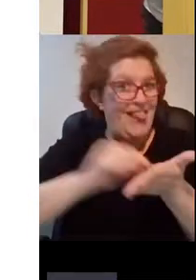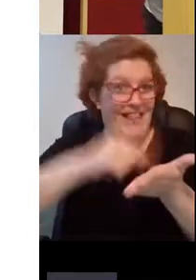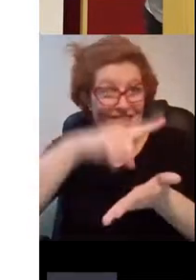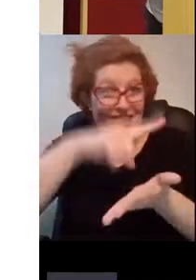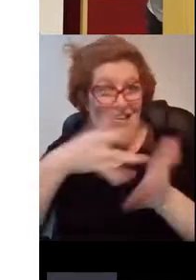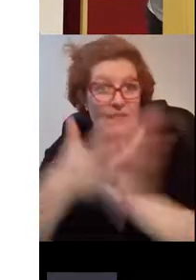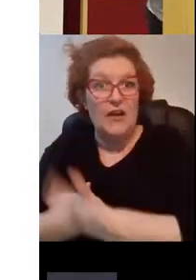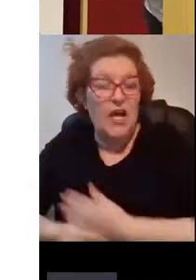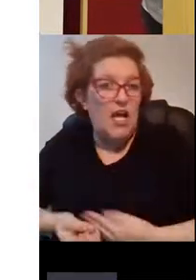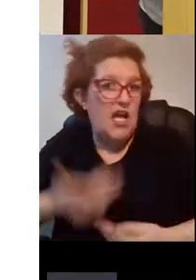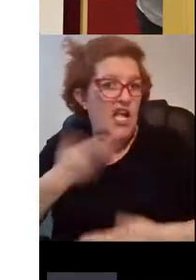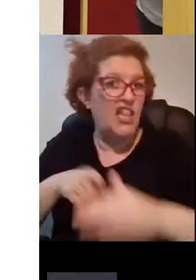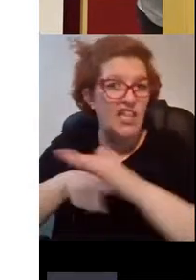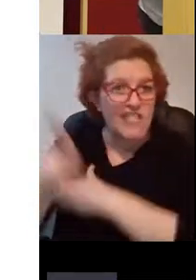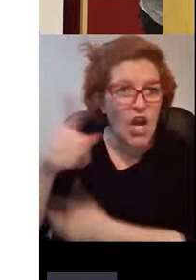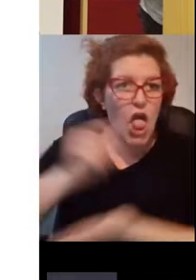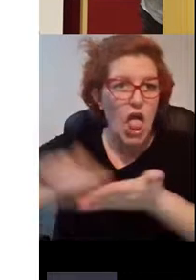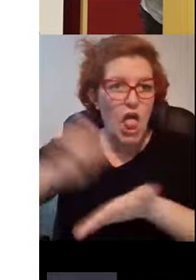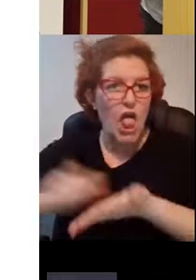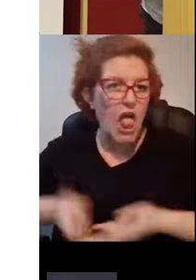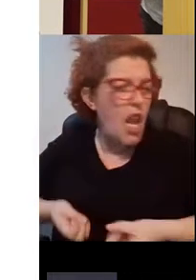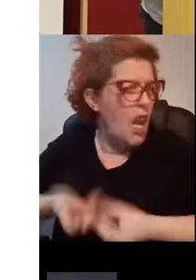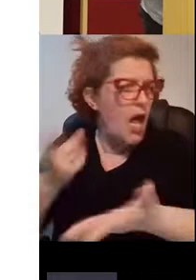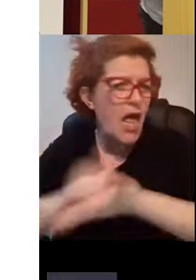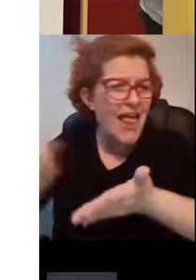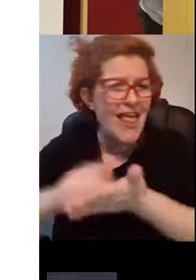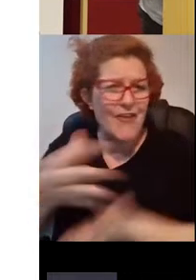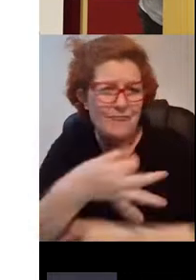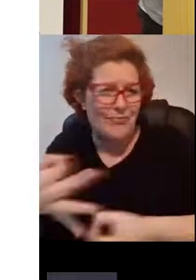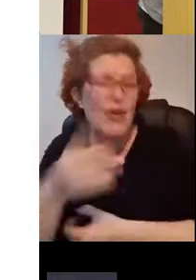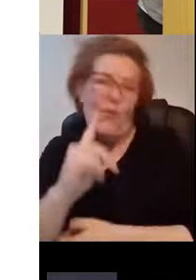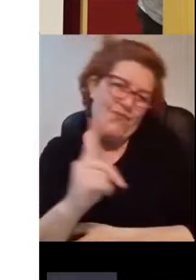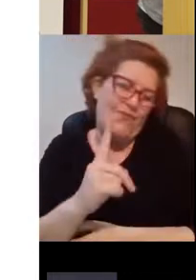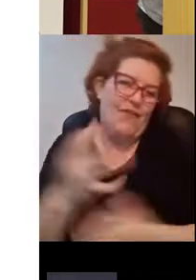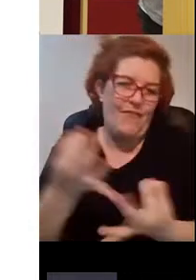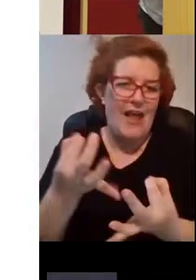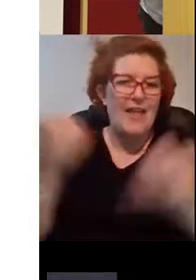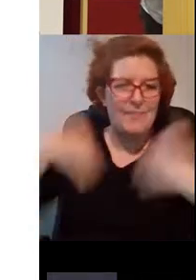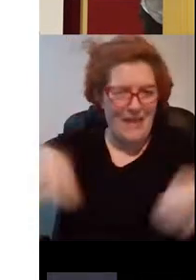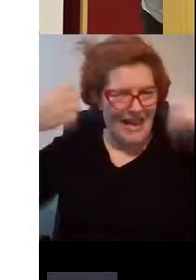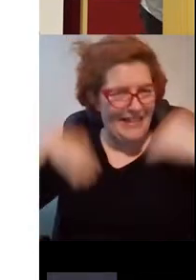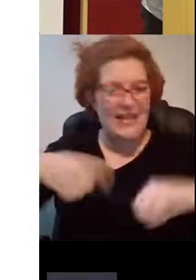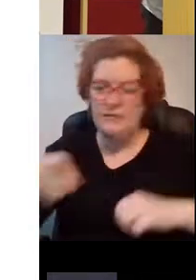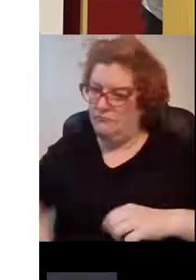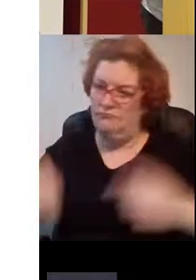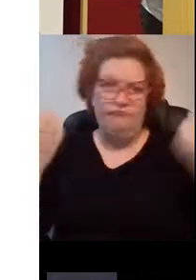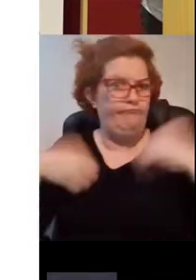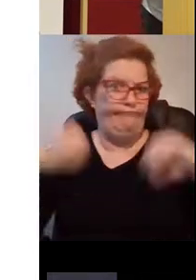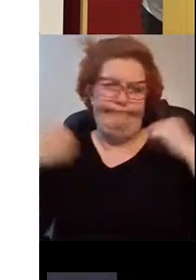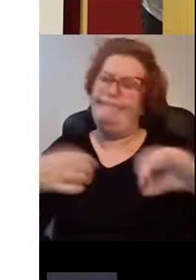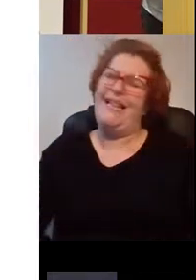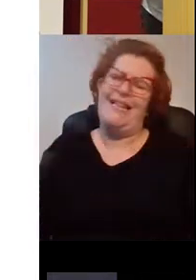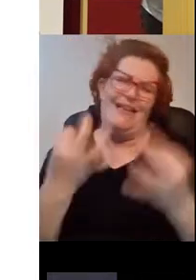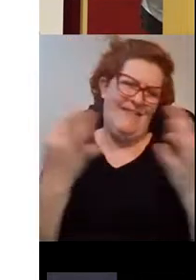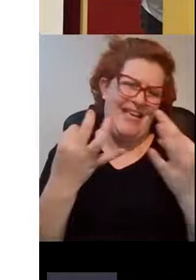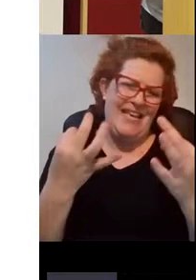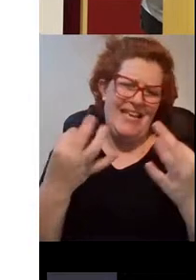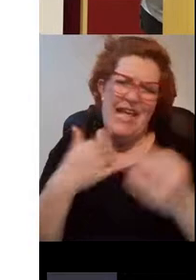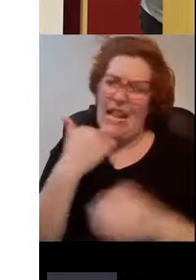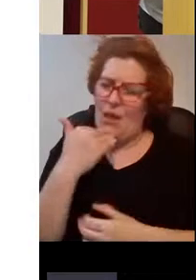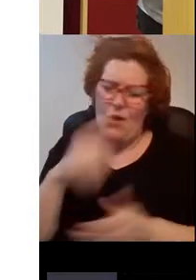tienes desarrollada la destreza de expresión escrita. Entonces, esta práctica es necesaria y es algo